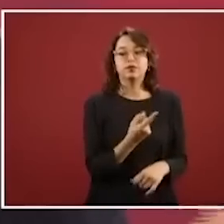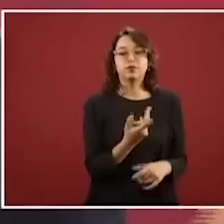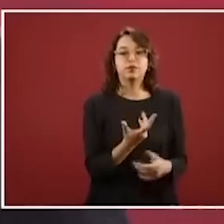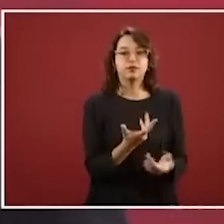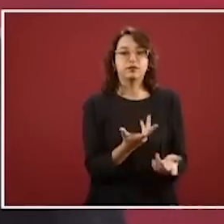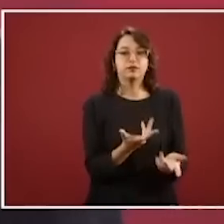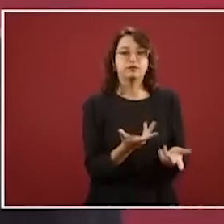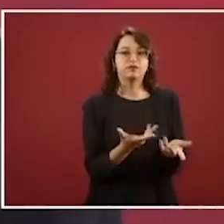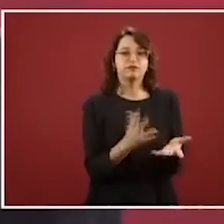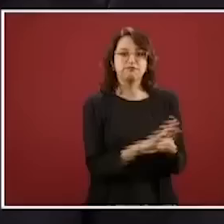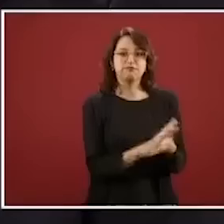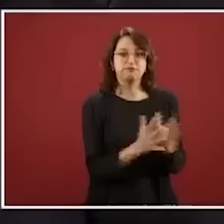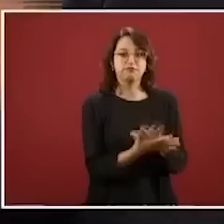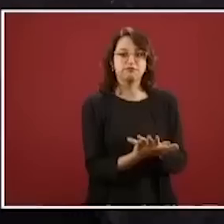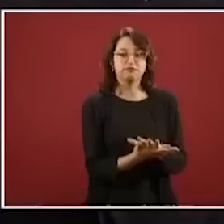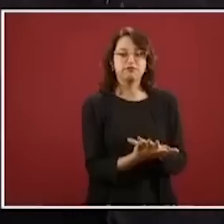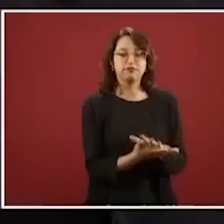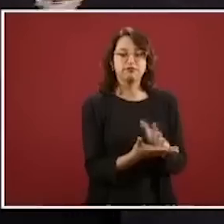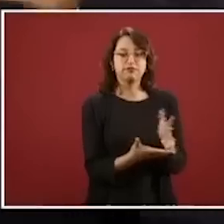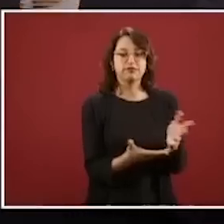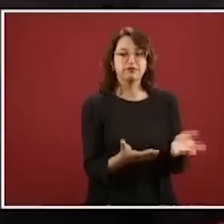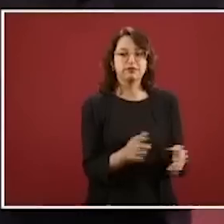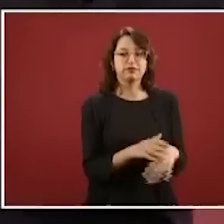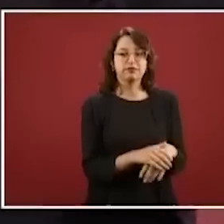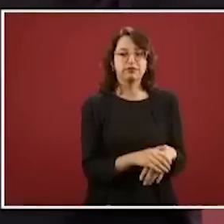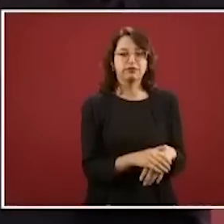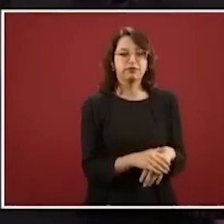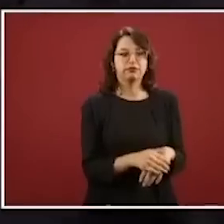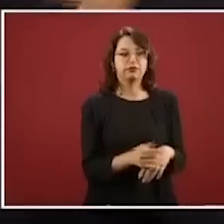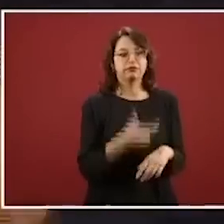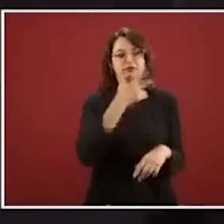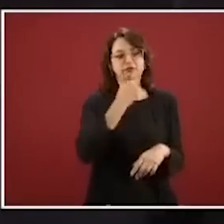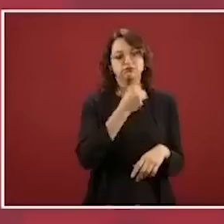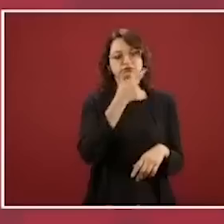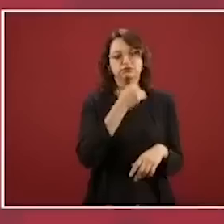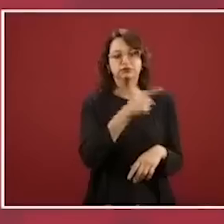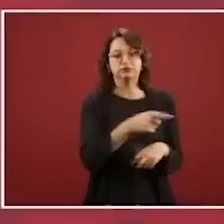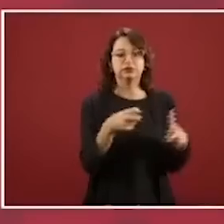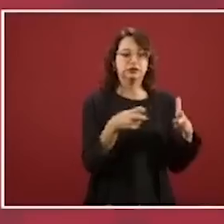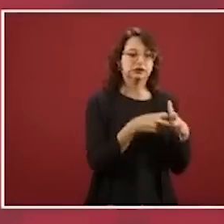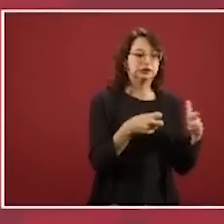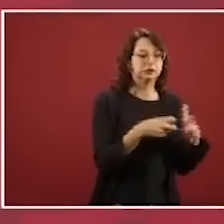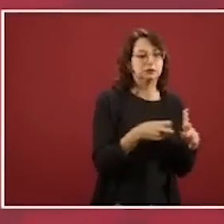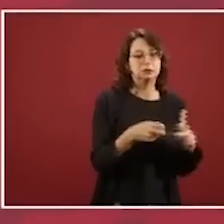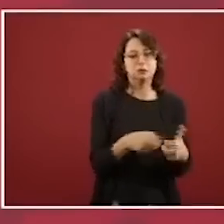partícipes. Entonces se aventó una columna